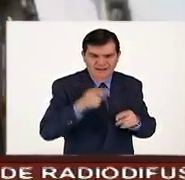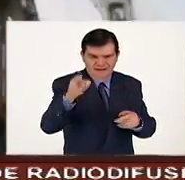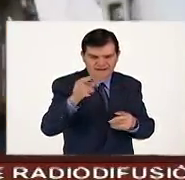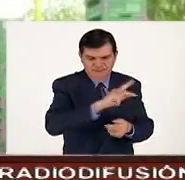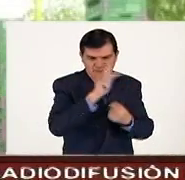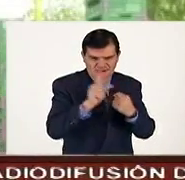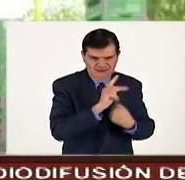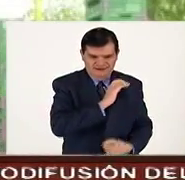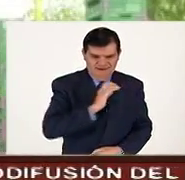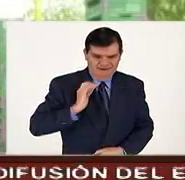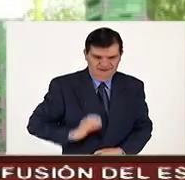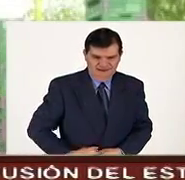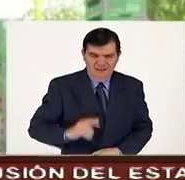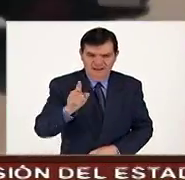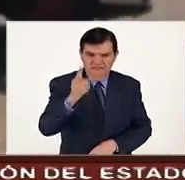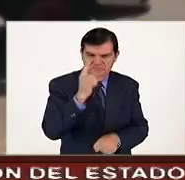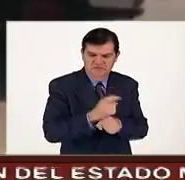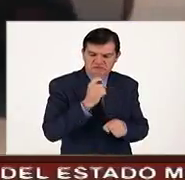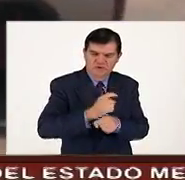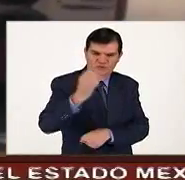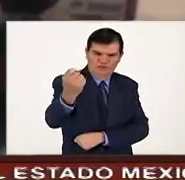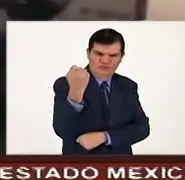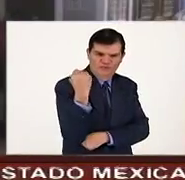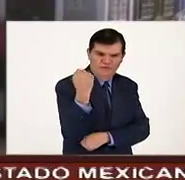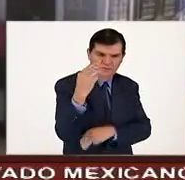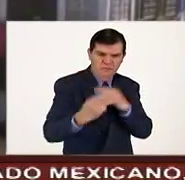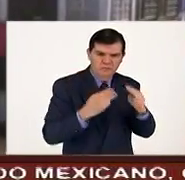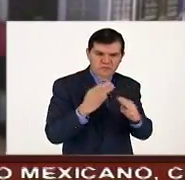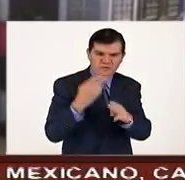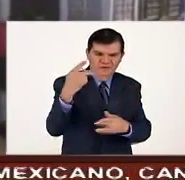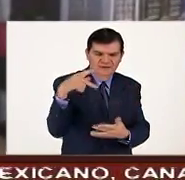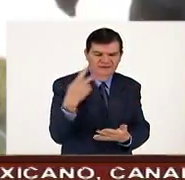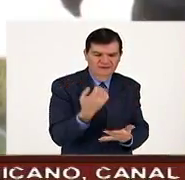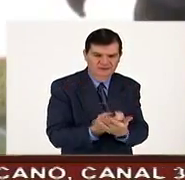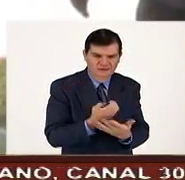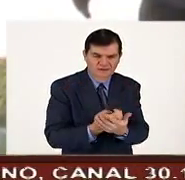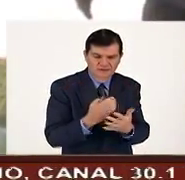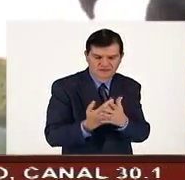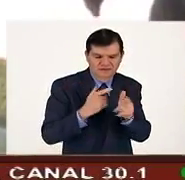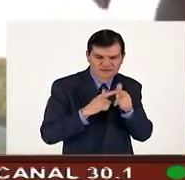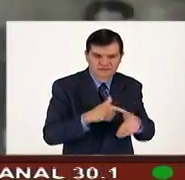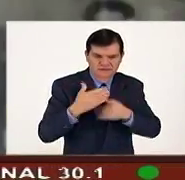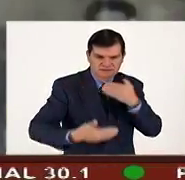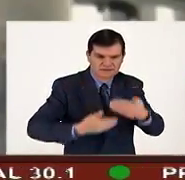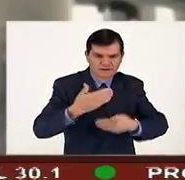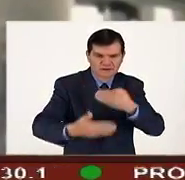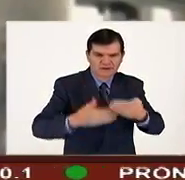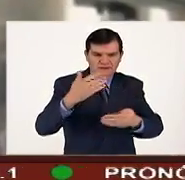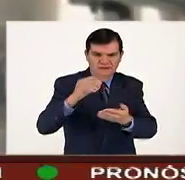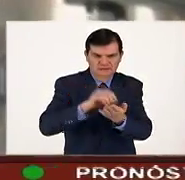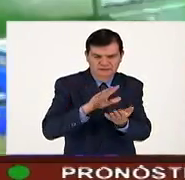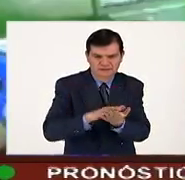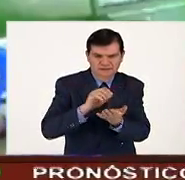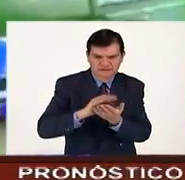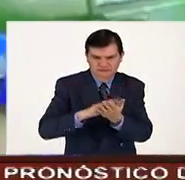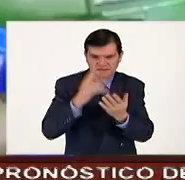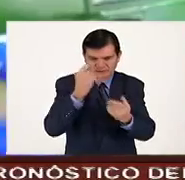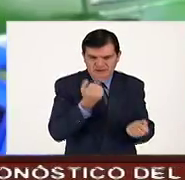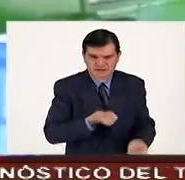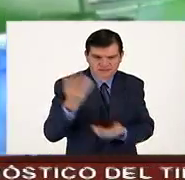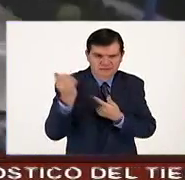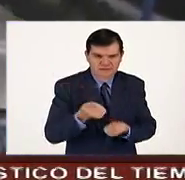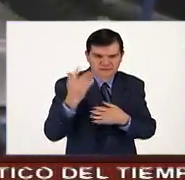país, la principal economía en este momento del mundo, y también dar seguimiento a los avances en los protocolos sanitarios para la